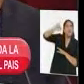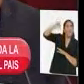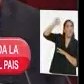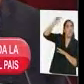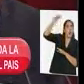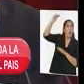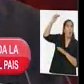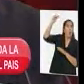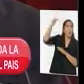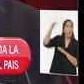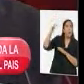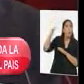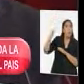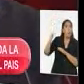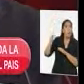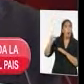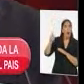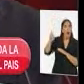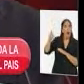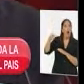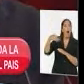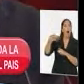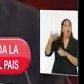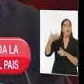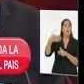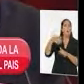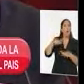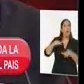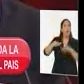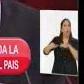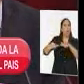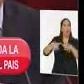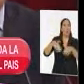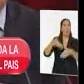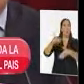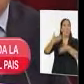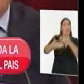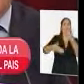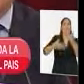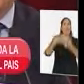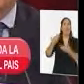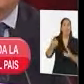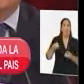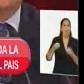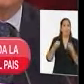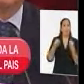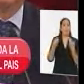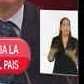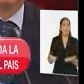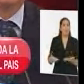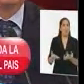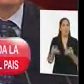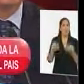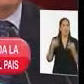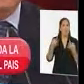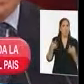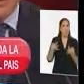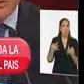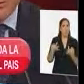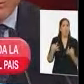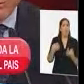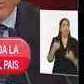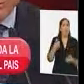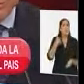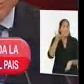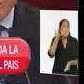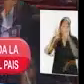de Cristina directamente. Y eso lamentablemente vuelve a instalar esa grieta muy fuerte. A mí me pareció que la